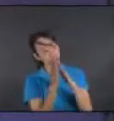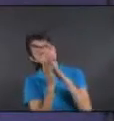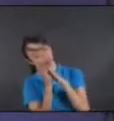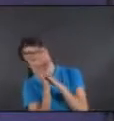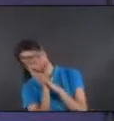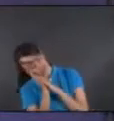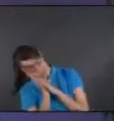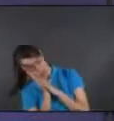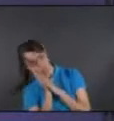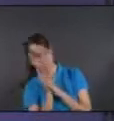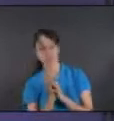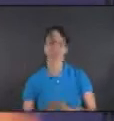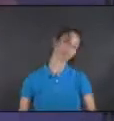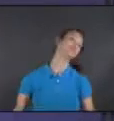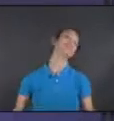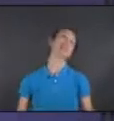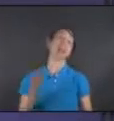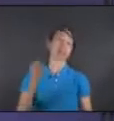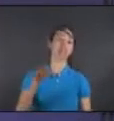Entonces el sacerdote Esdras